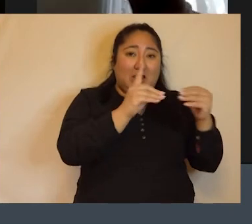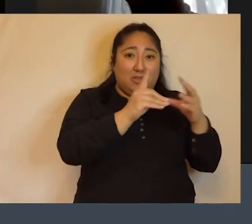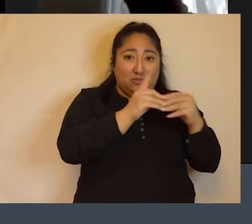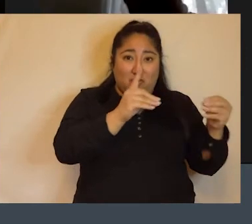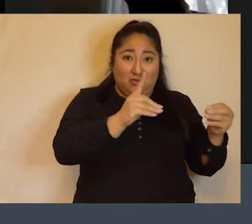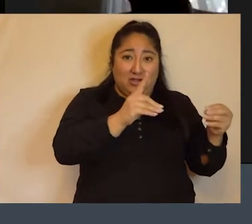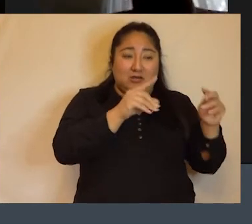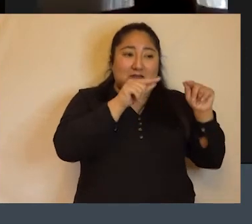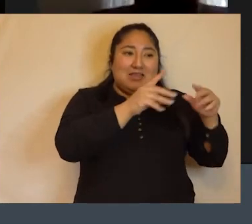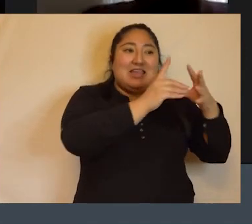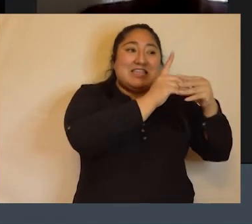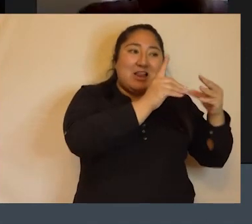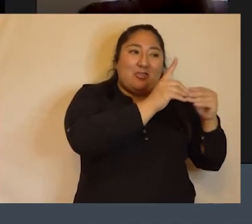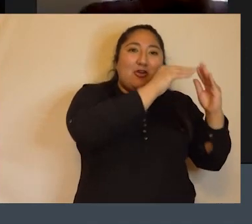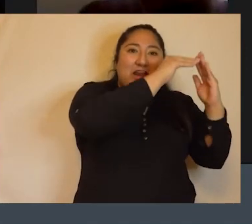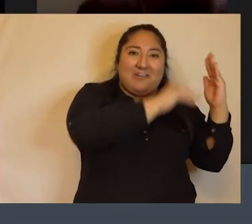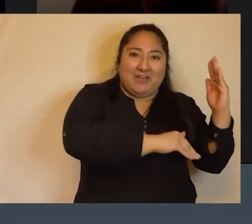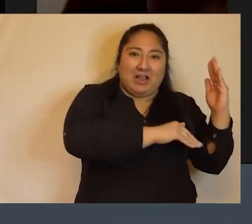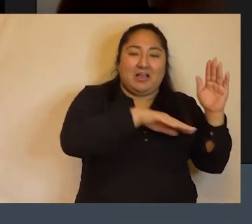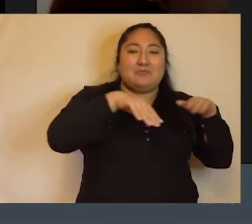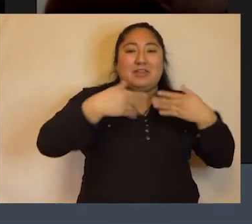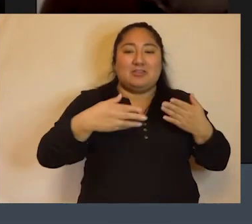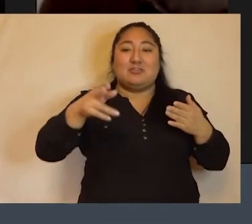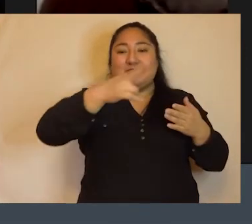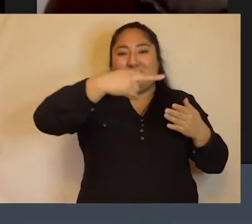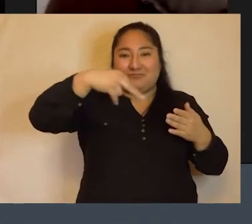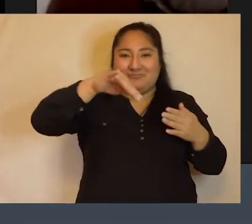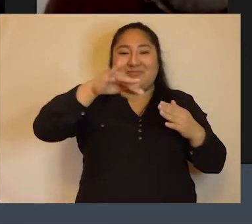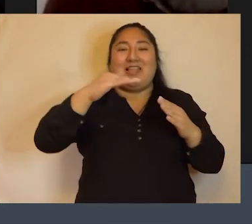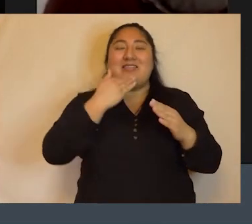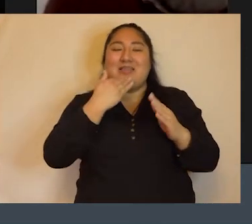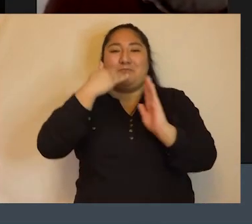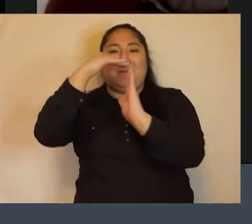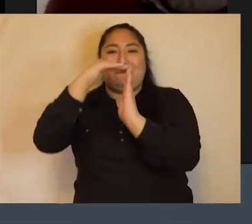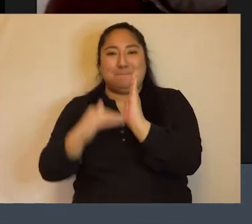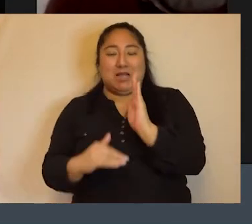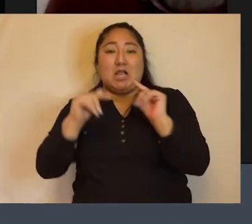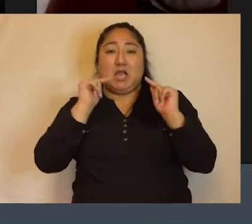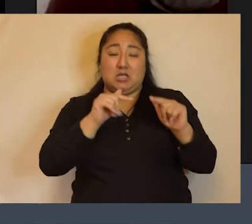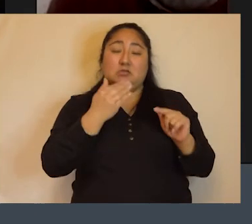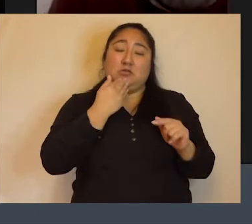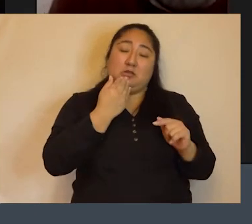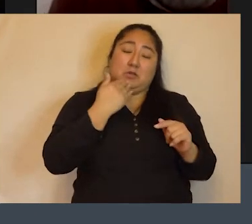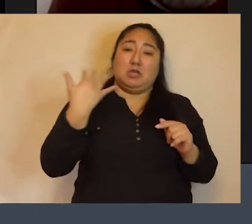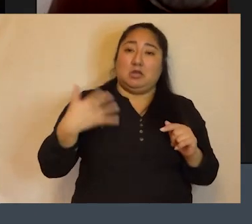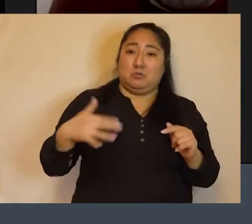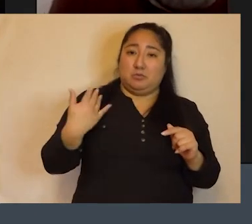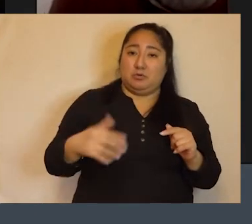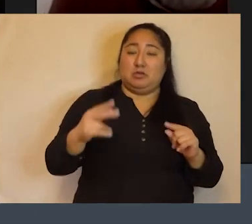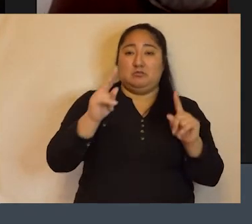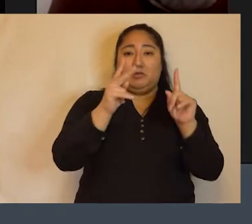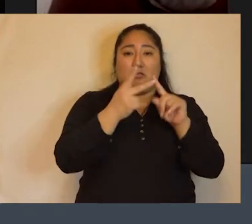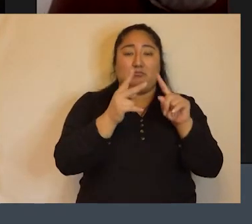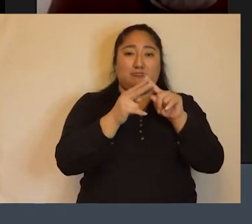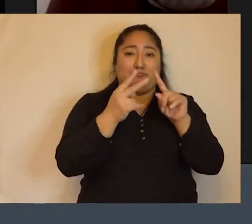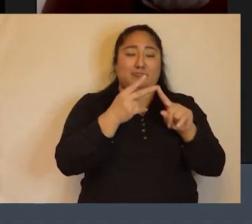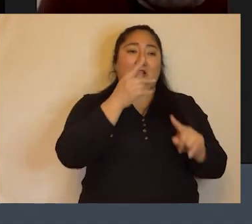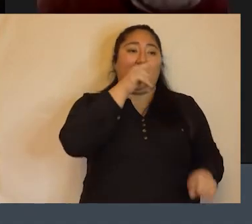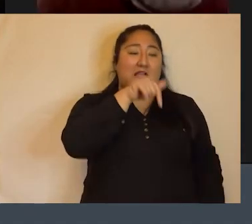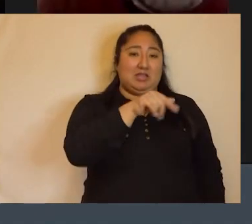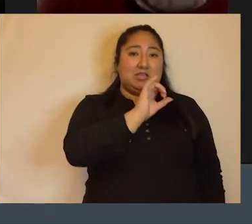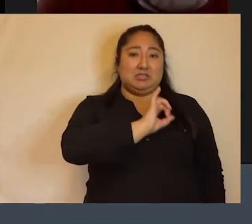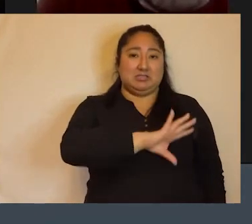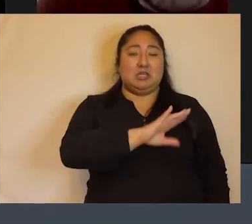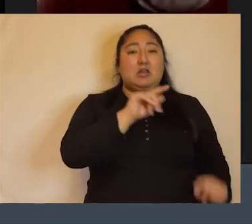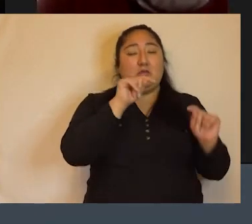están en valor dólar, y el dólar baja, entonces el valor cuota baja. Esa es una de las cosas. 2, incertidumbre